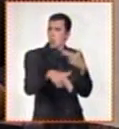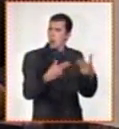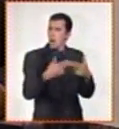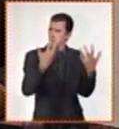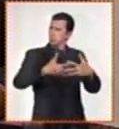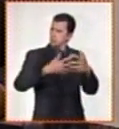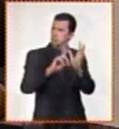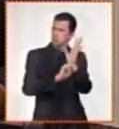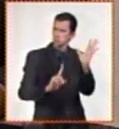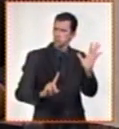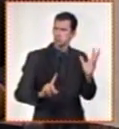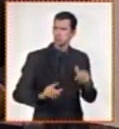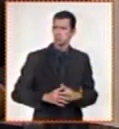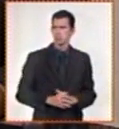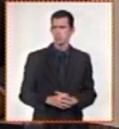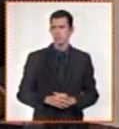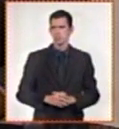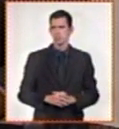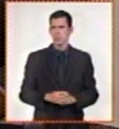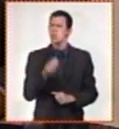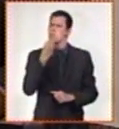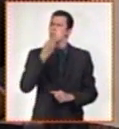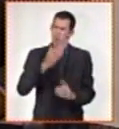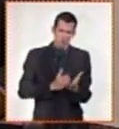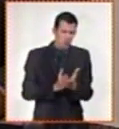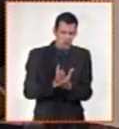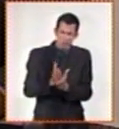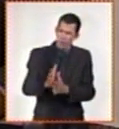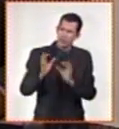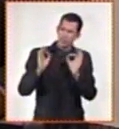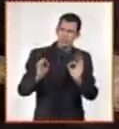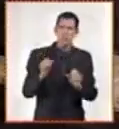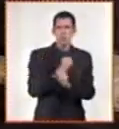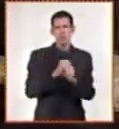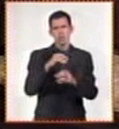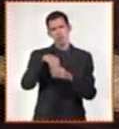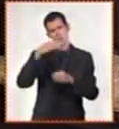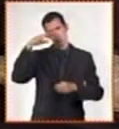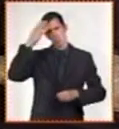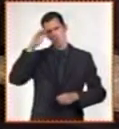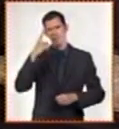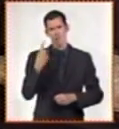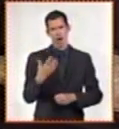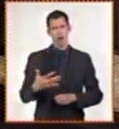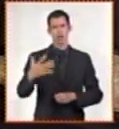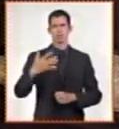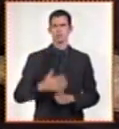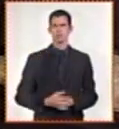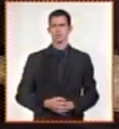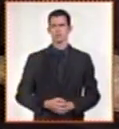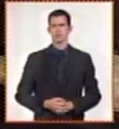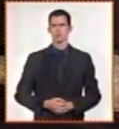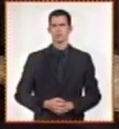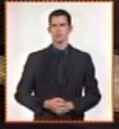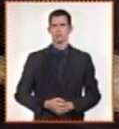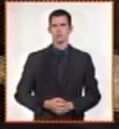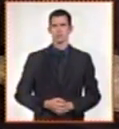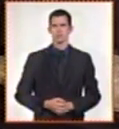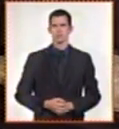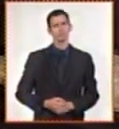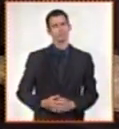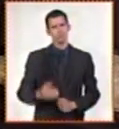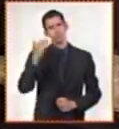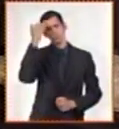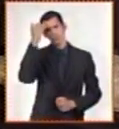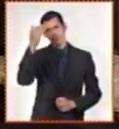todavía un gran potencial para explorar. Bueno, embajador, muchas gracias. Solamente me resta darle las gracias